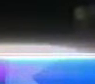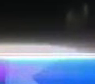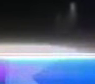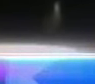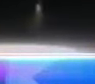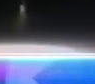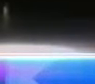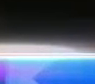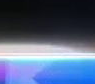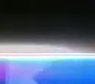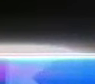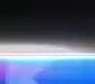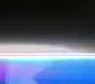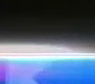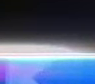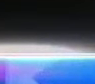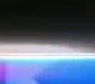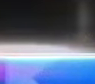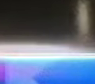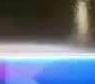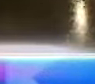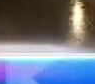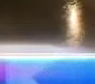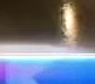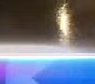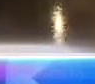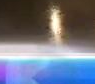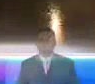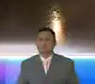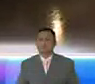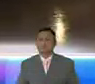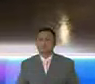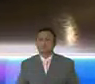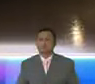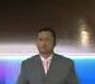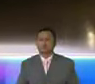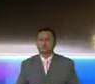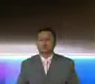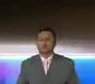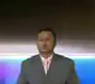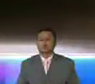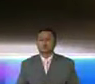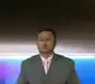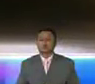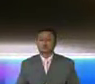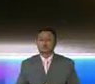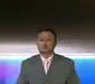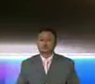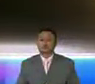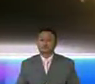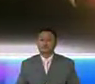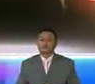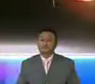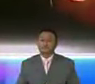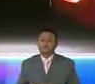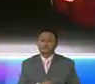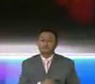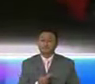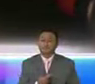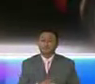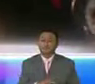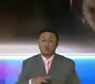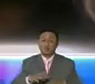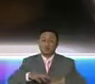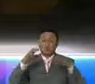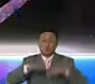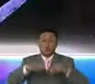ciudad, así como a las salidas y entradas del cantón. La lluvia no es obstáculo para cumplir con el cronograma establecido. Muchas veces quienes buscan evadir